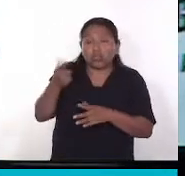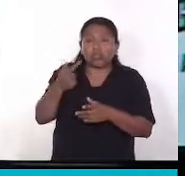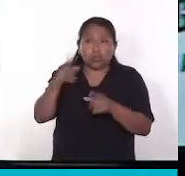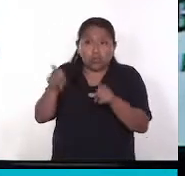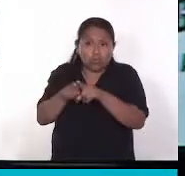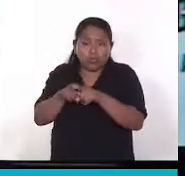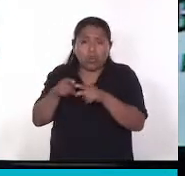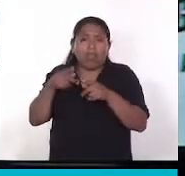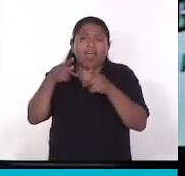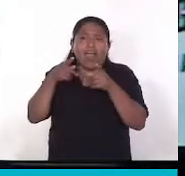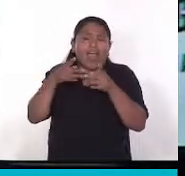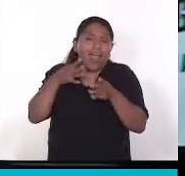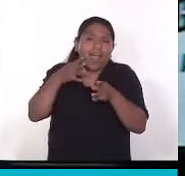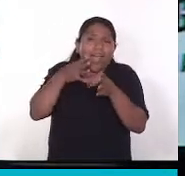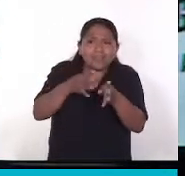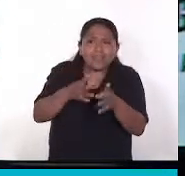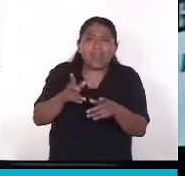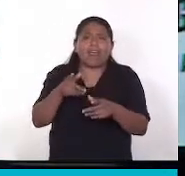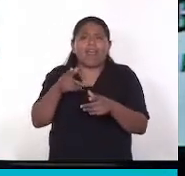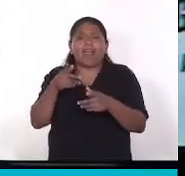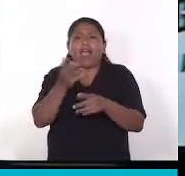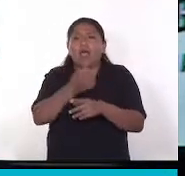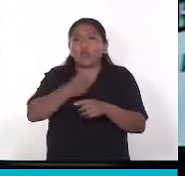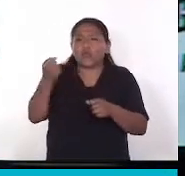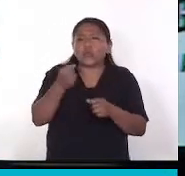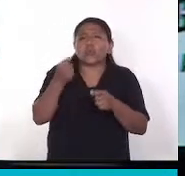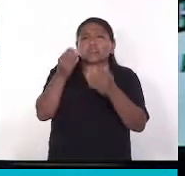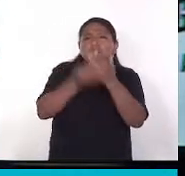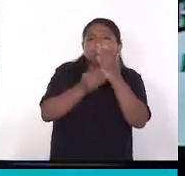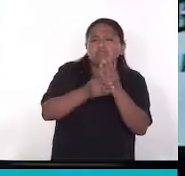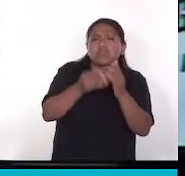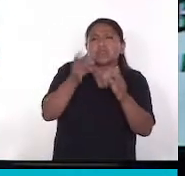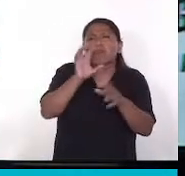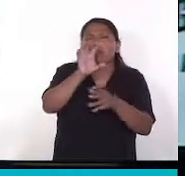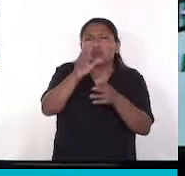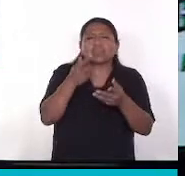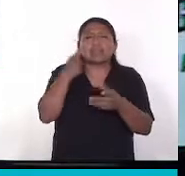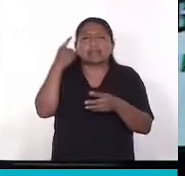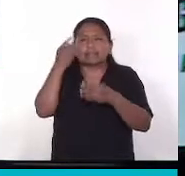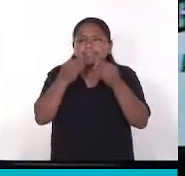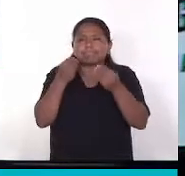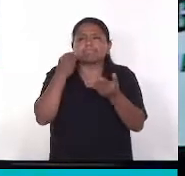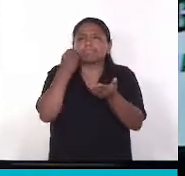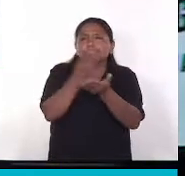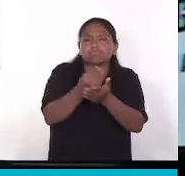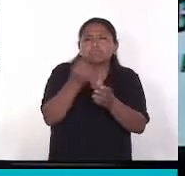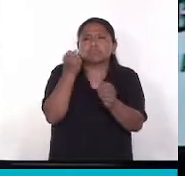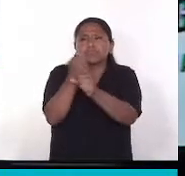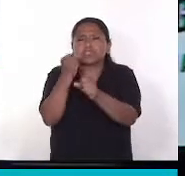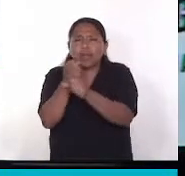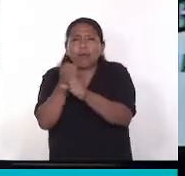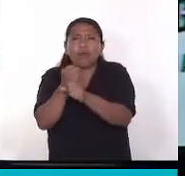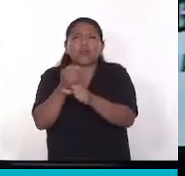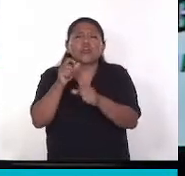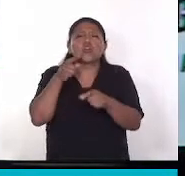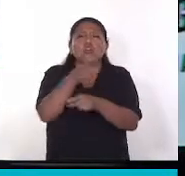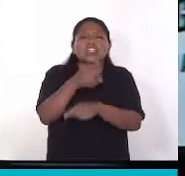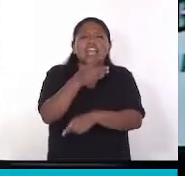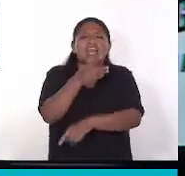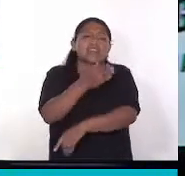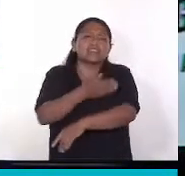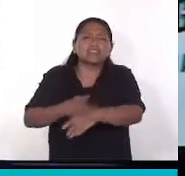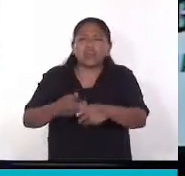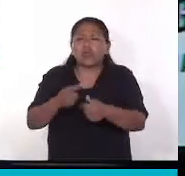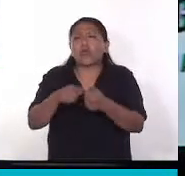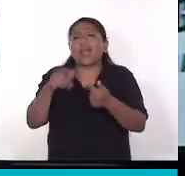ataques contra la Junta Interna del Ministerio de Educación Provincial, procesada por ocupar el ministerio en defensa de los puestos de trabajo contra Scioli, contra la Unión